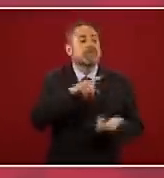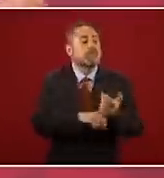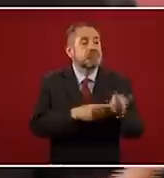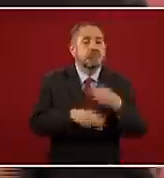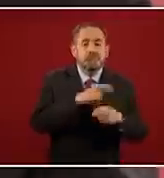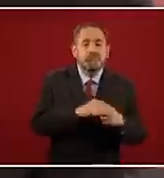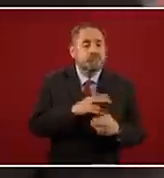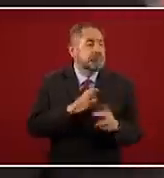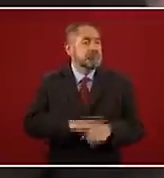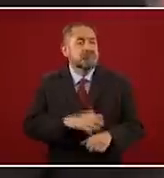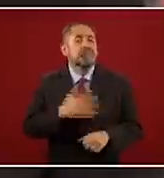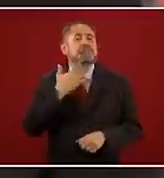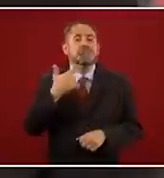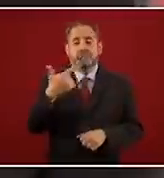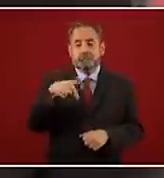muchísimo gas.